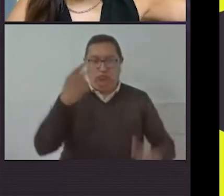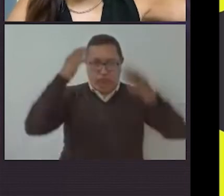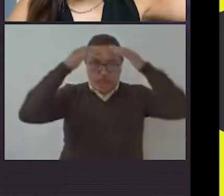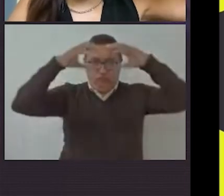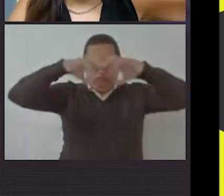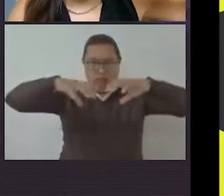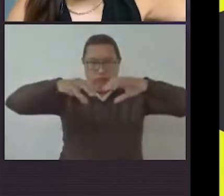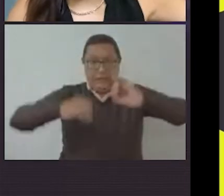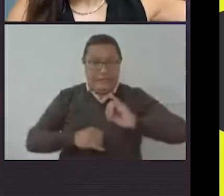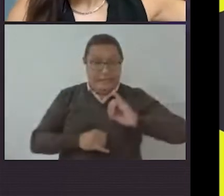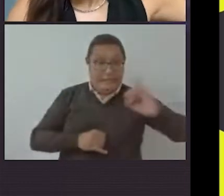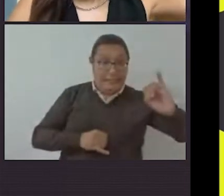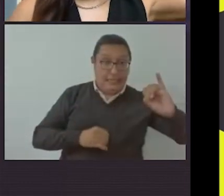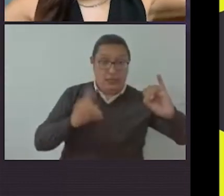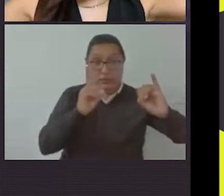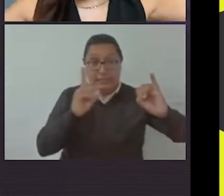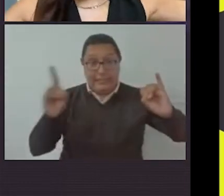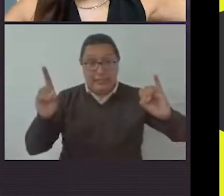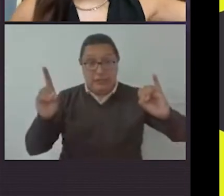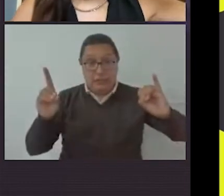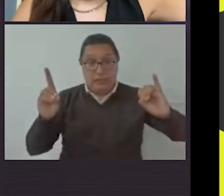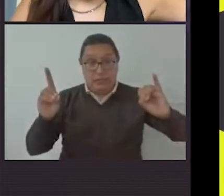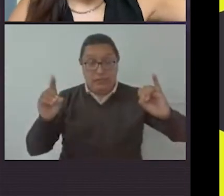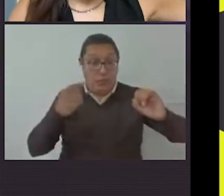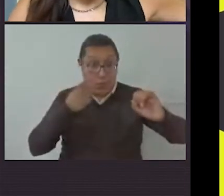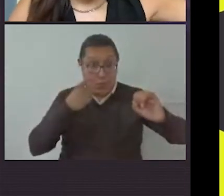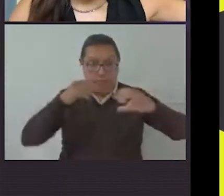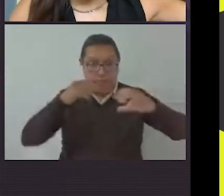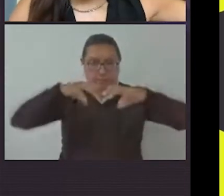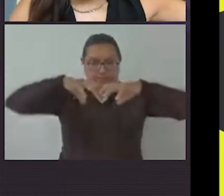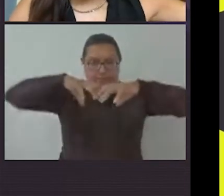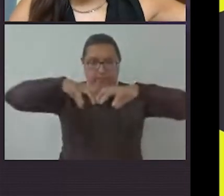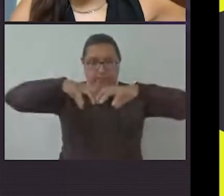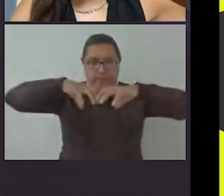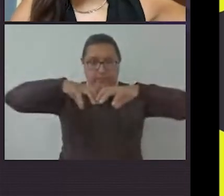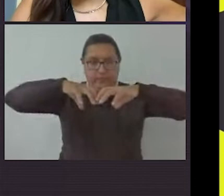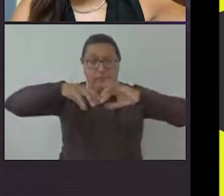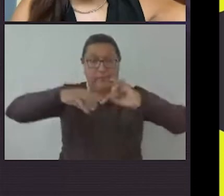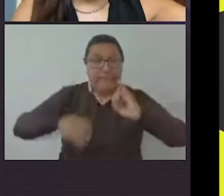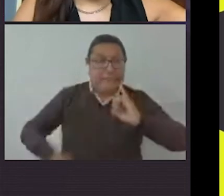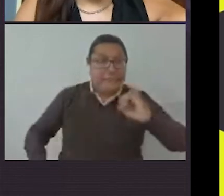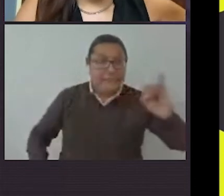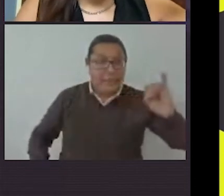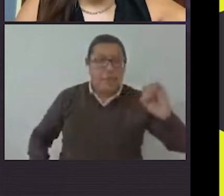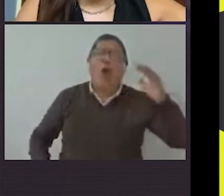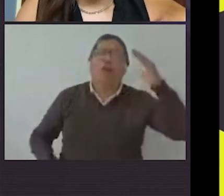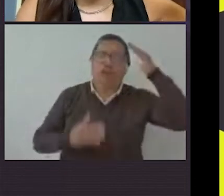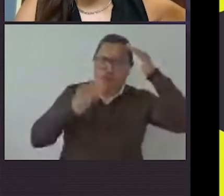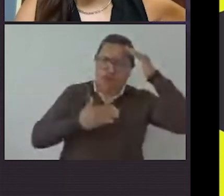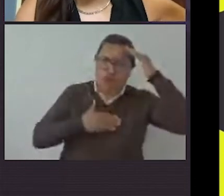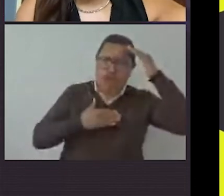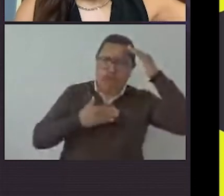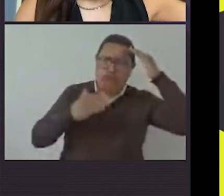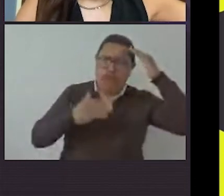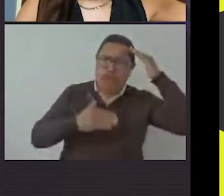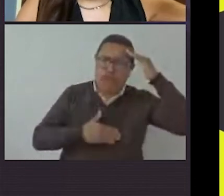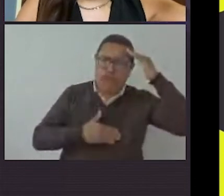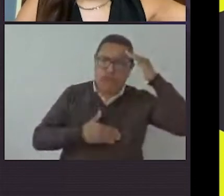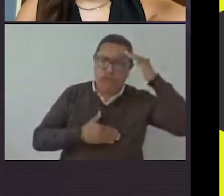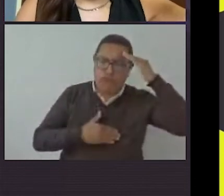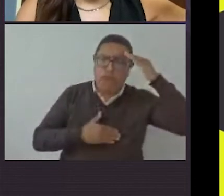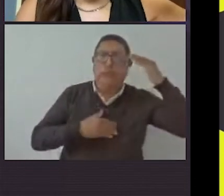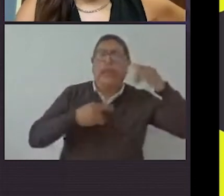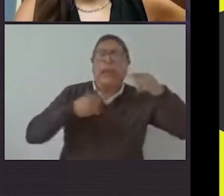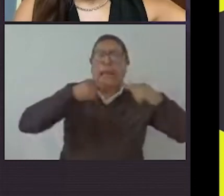el izquierdo y el derecho. Dos hemisferios del cerebro. El izquierdo es el consciente Es el que se encarga del lenguaje, de las